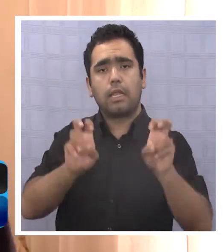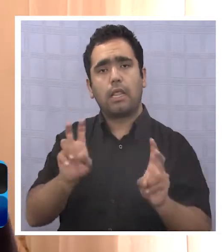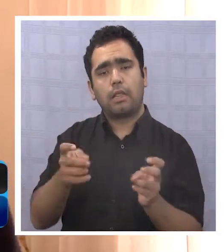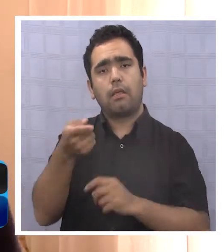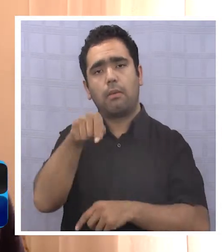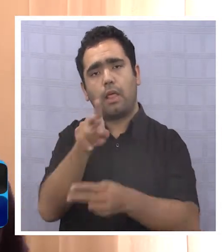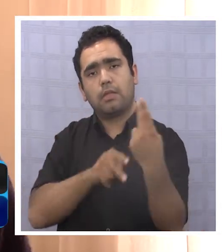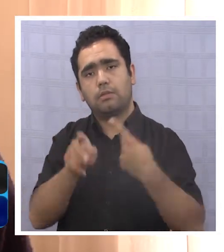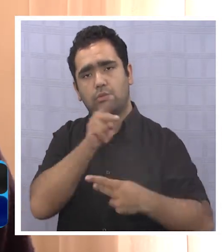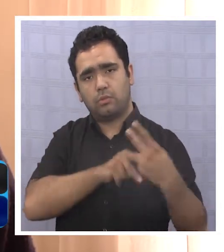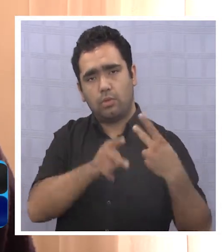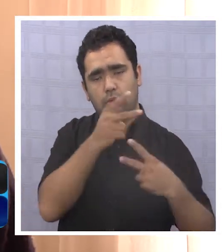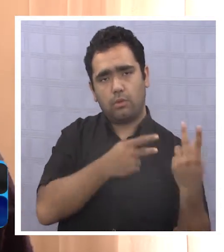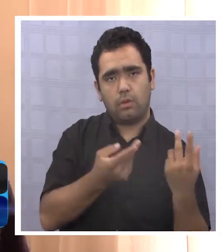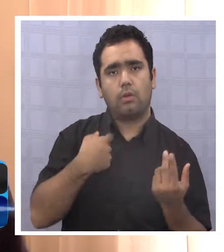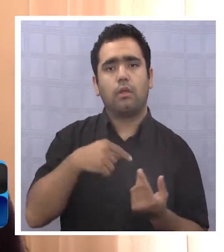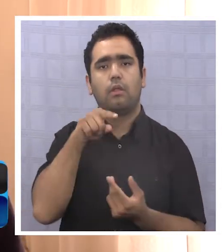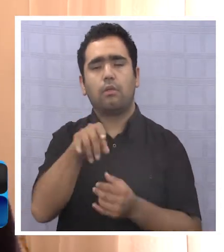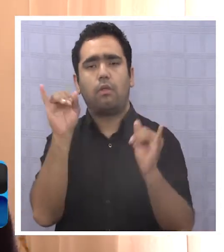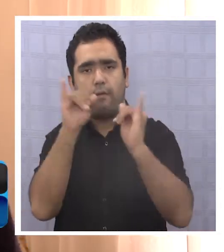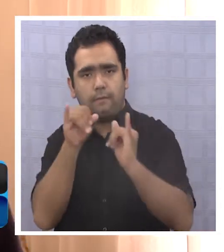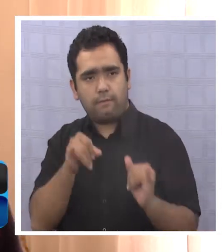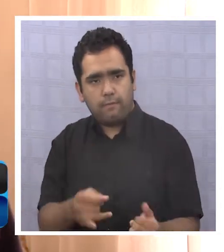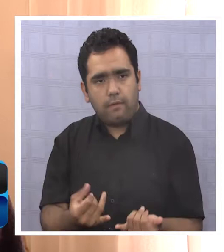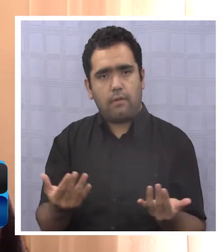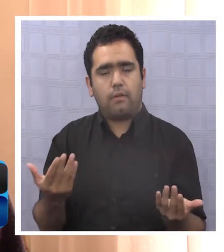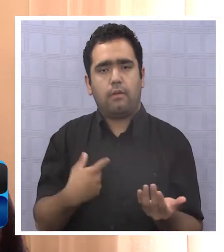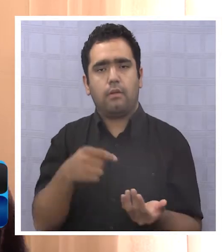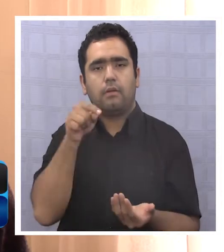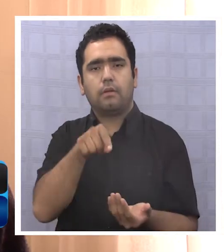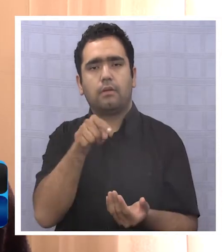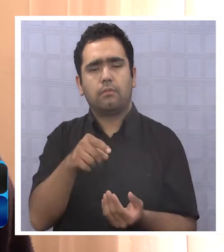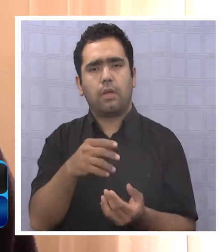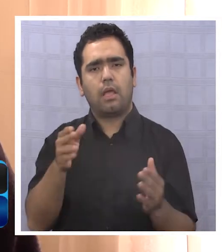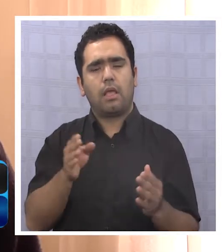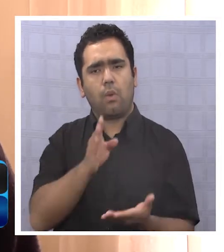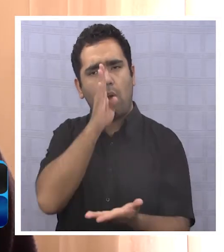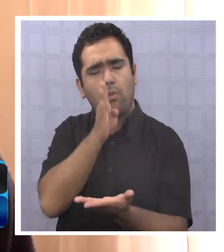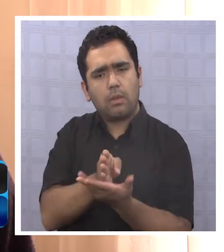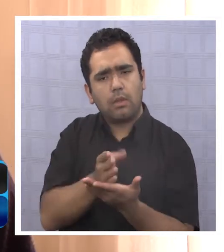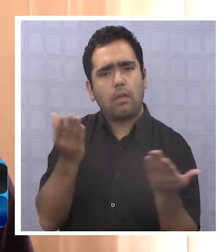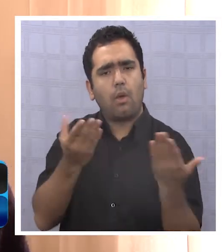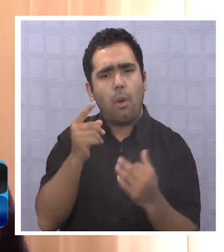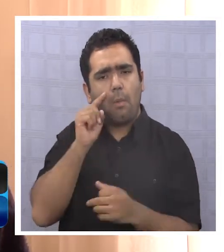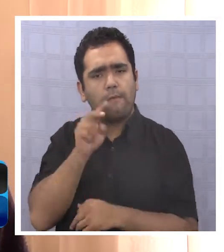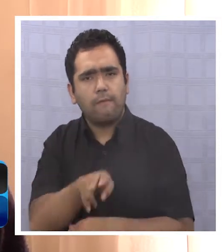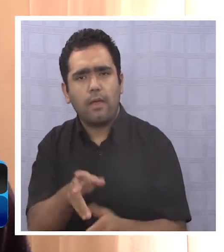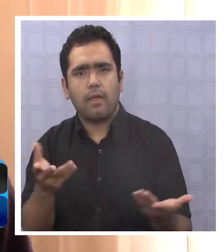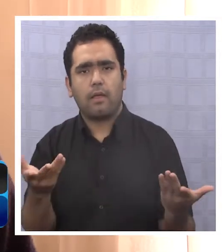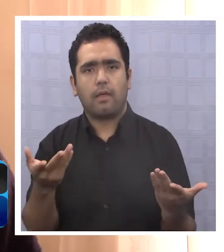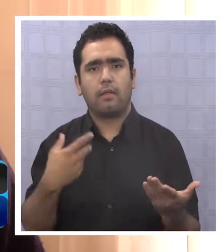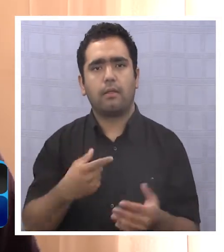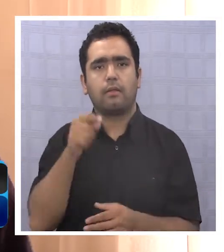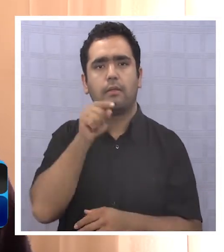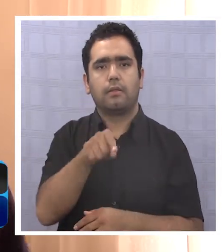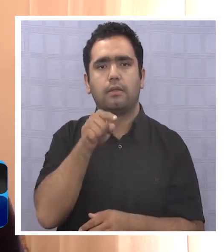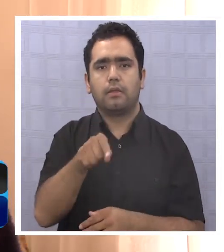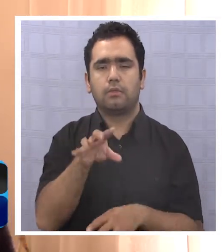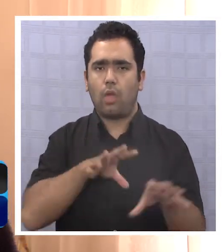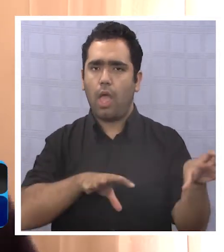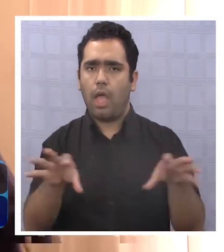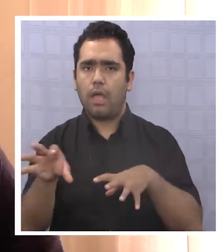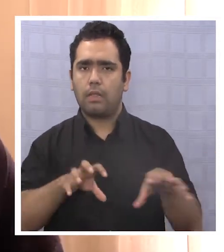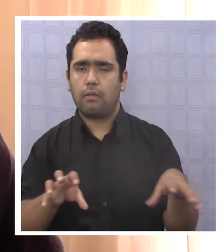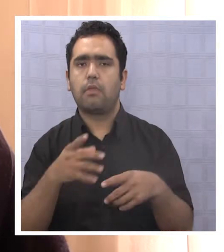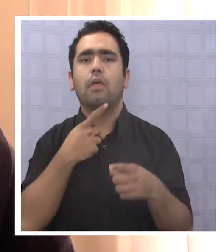tenemos más interés en el tema de la historia, en ese sentido de una manera más subjetiva de cómo se trata, de cómo se ve,